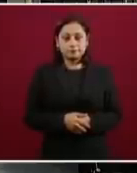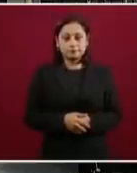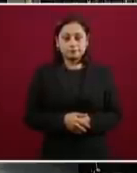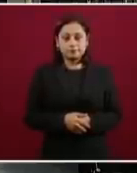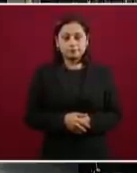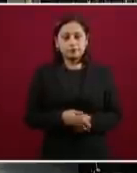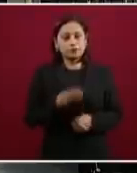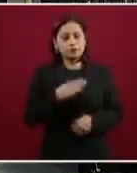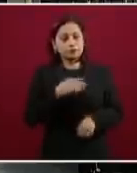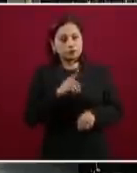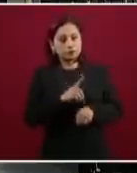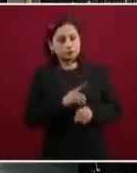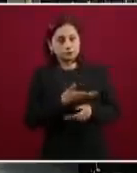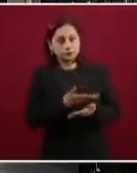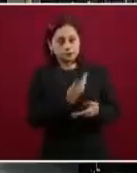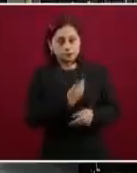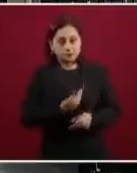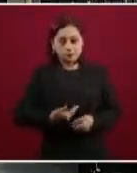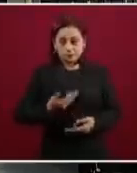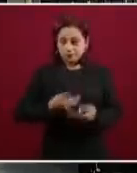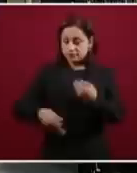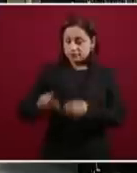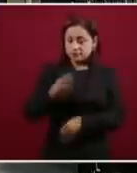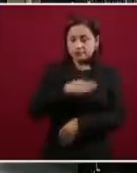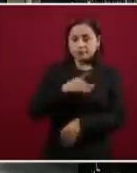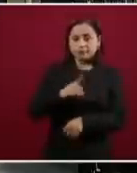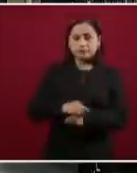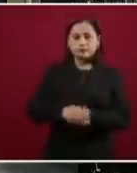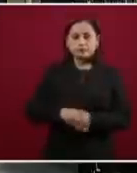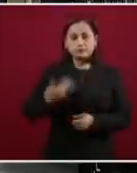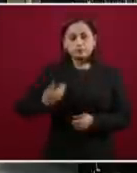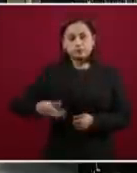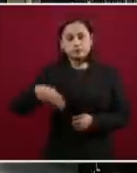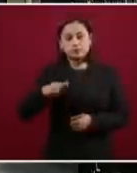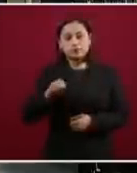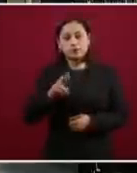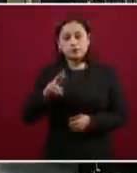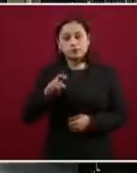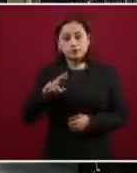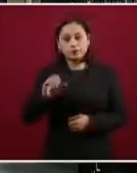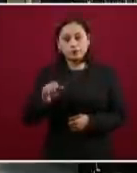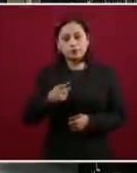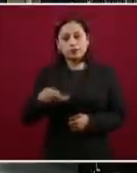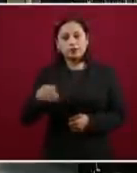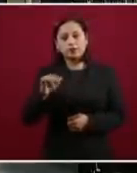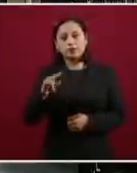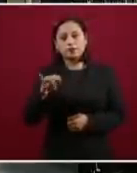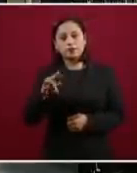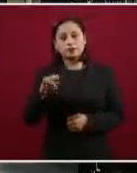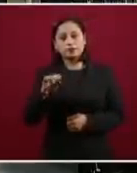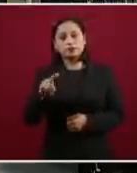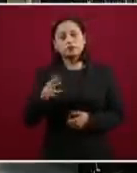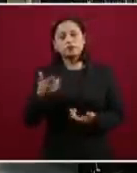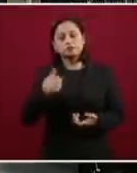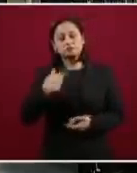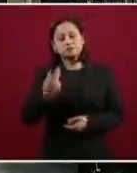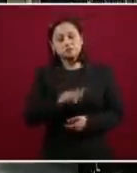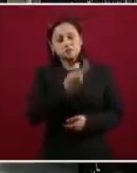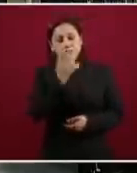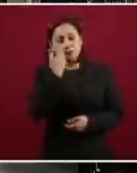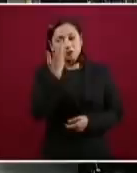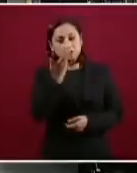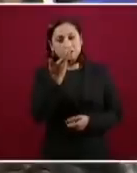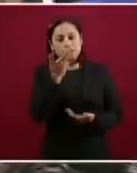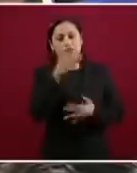Buenos días, señor presidente. Buenos días a todos. Urbano Barrera, del diario Acciones. Señor presidente, quisiera preguntarle si en